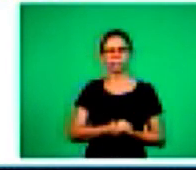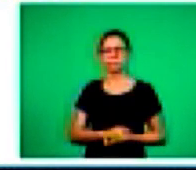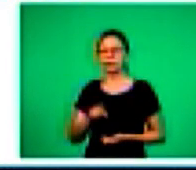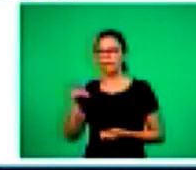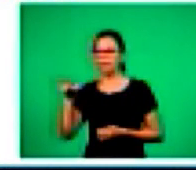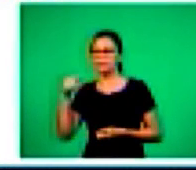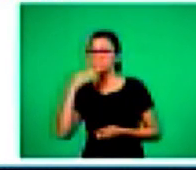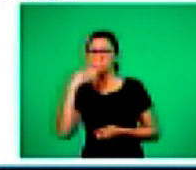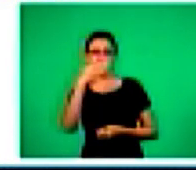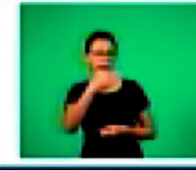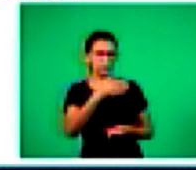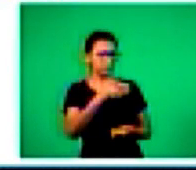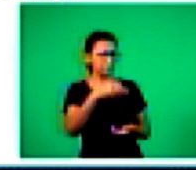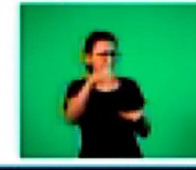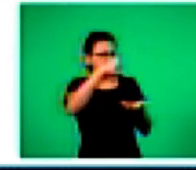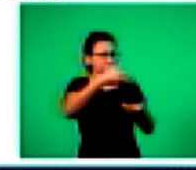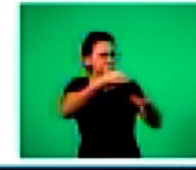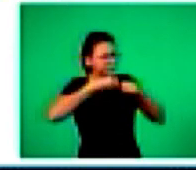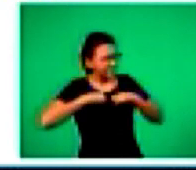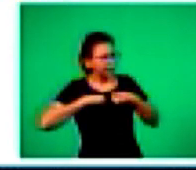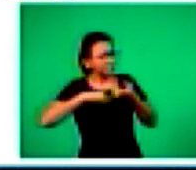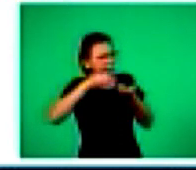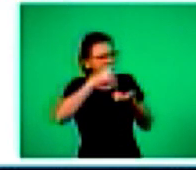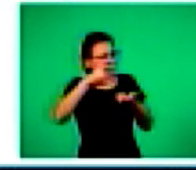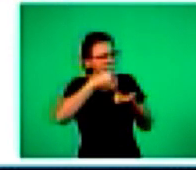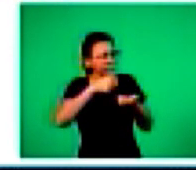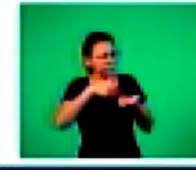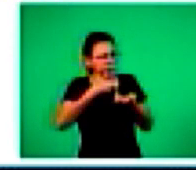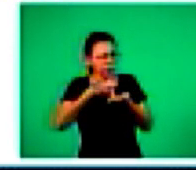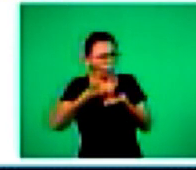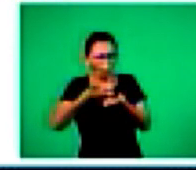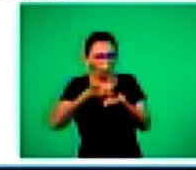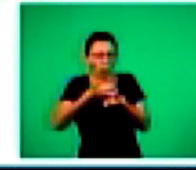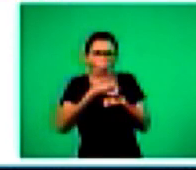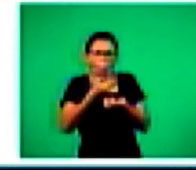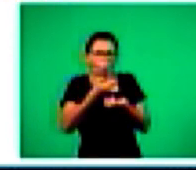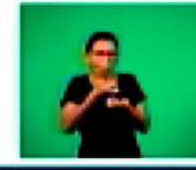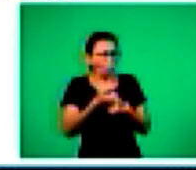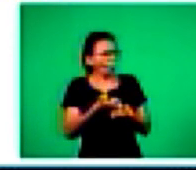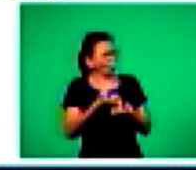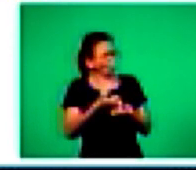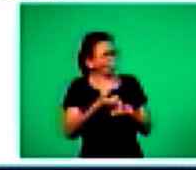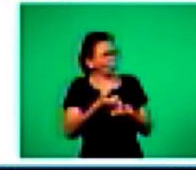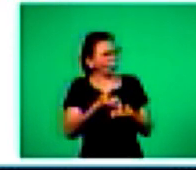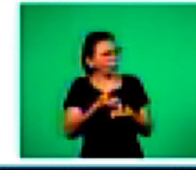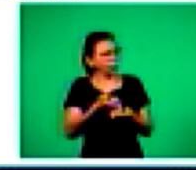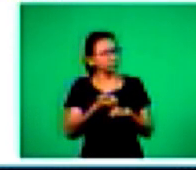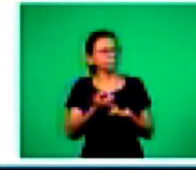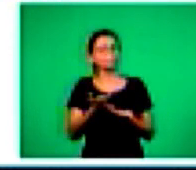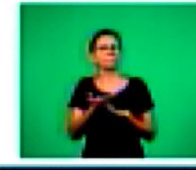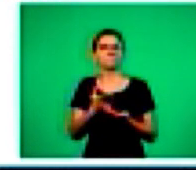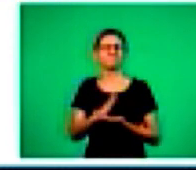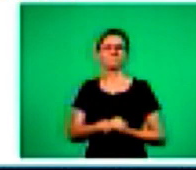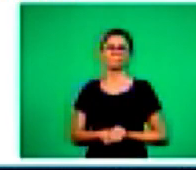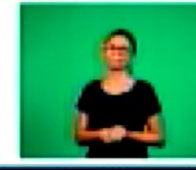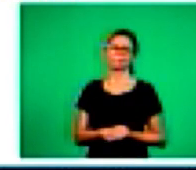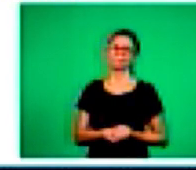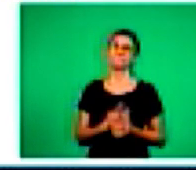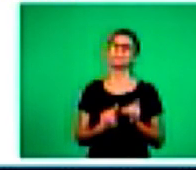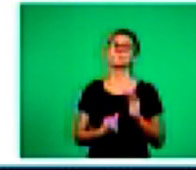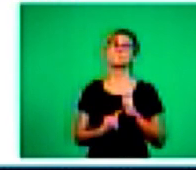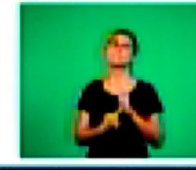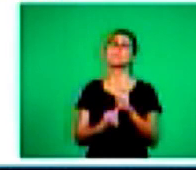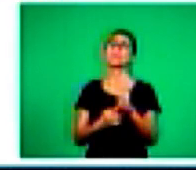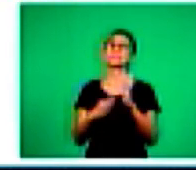imprudentes les dijeron dadnos de vuestro aceite porque nuestras lámparas se apagan entonces la identificación de la